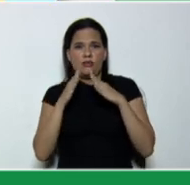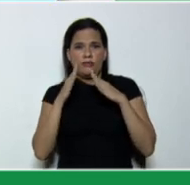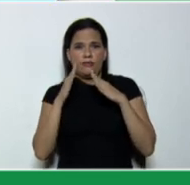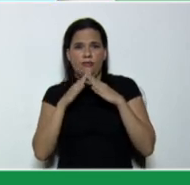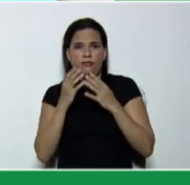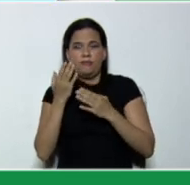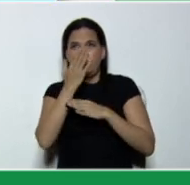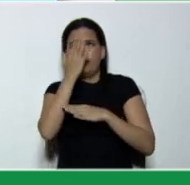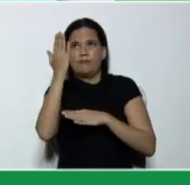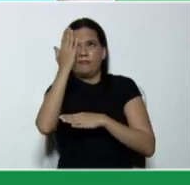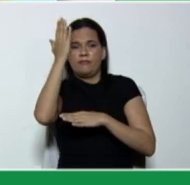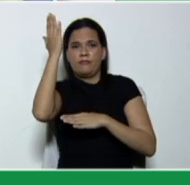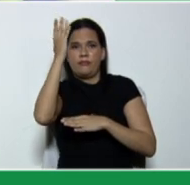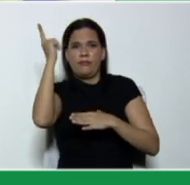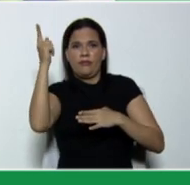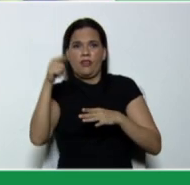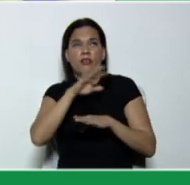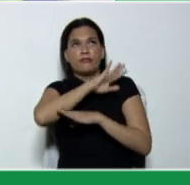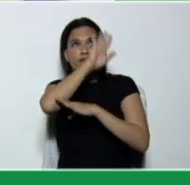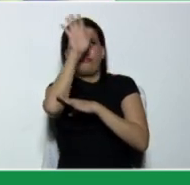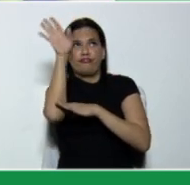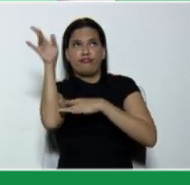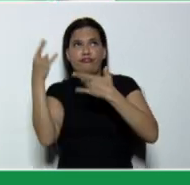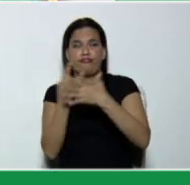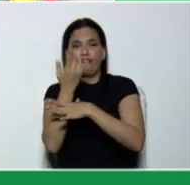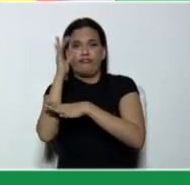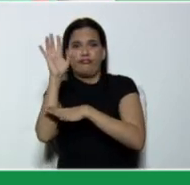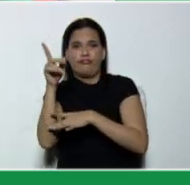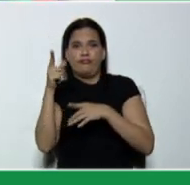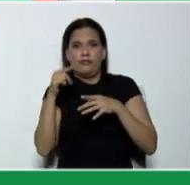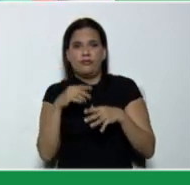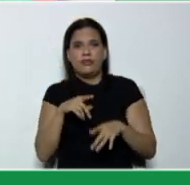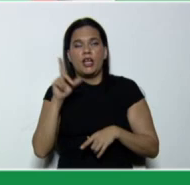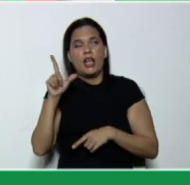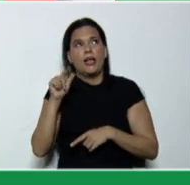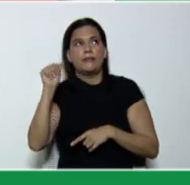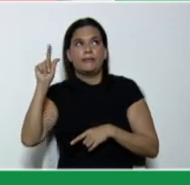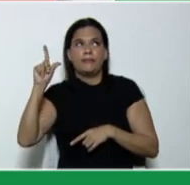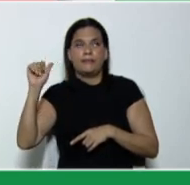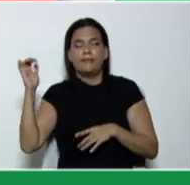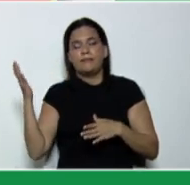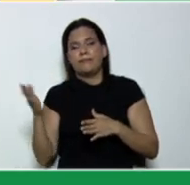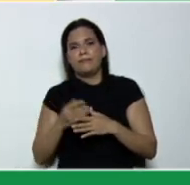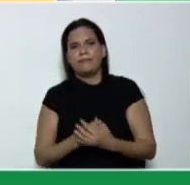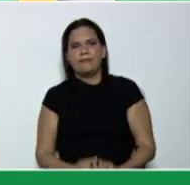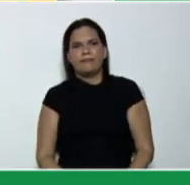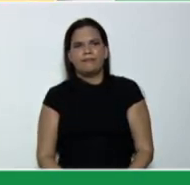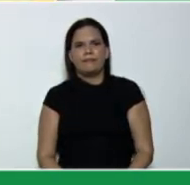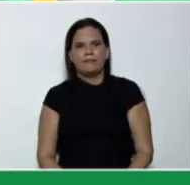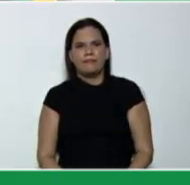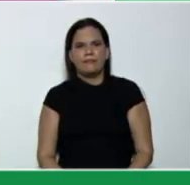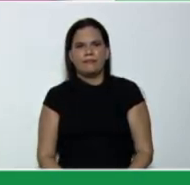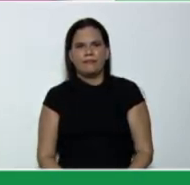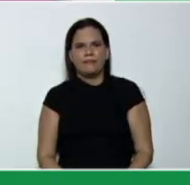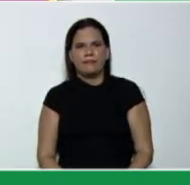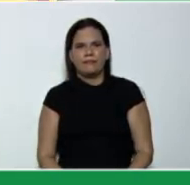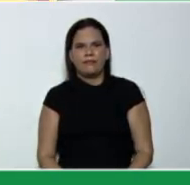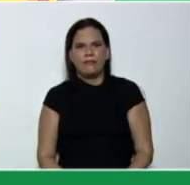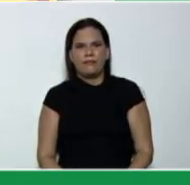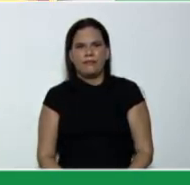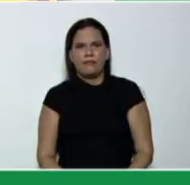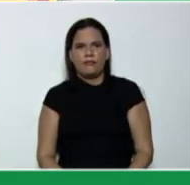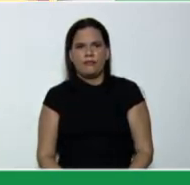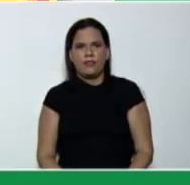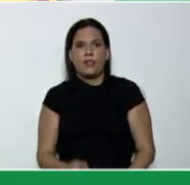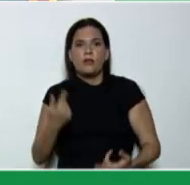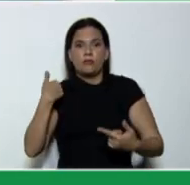campito, un lindo jardín para ver el cielo y bailar así. Tra la la la la la la la, tra la la la la la la la la. Para